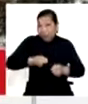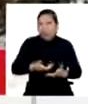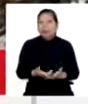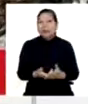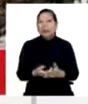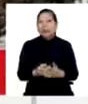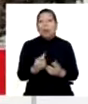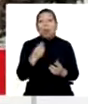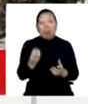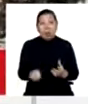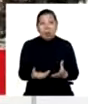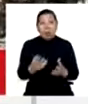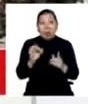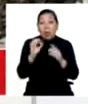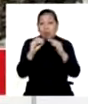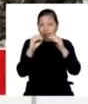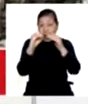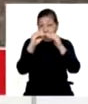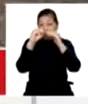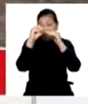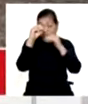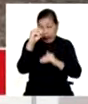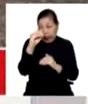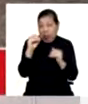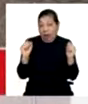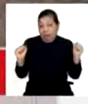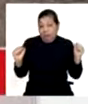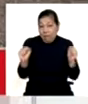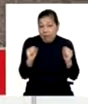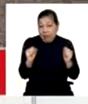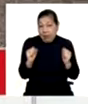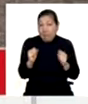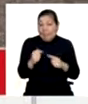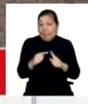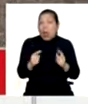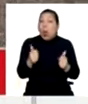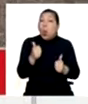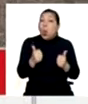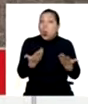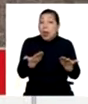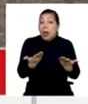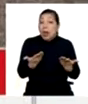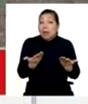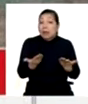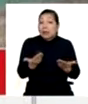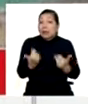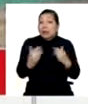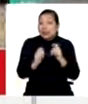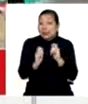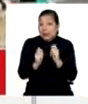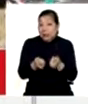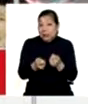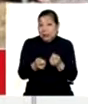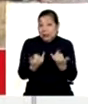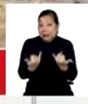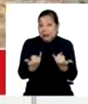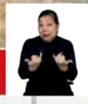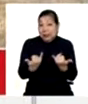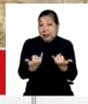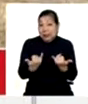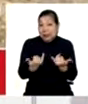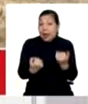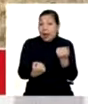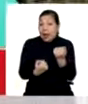sus cosechas, por ejemplo, las bajas temperaturas, sin duda afectan la producción. ¿Cuál es esta contingencia que se les va a dar